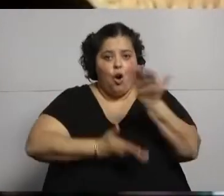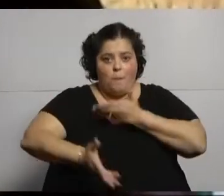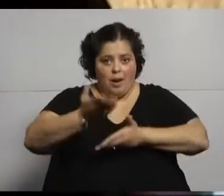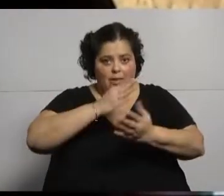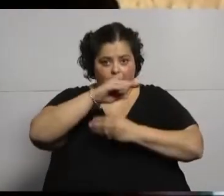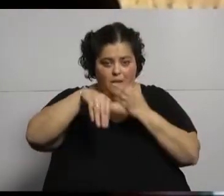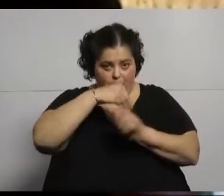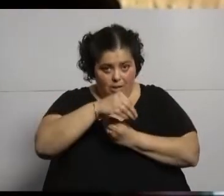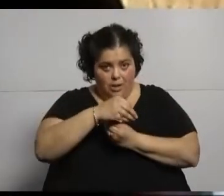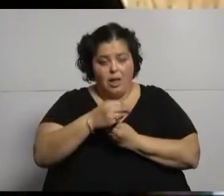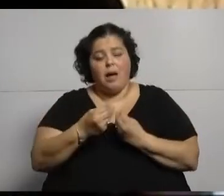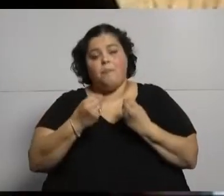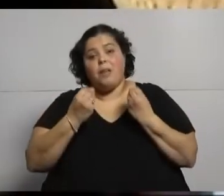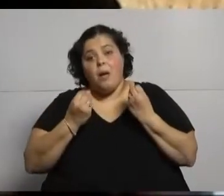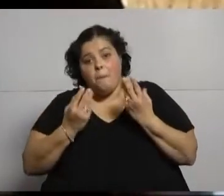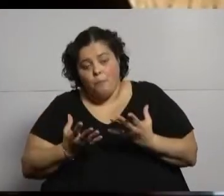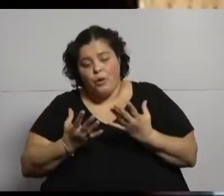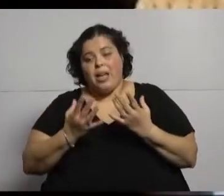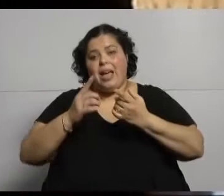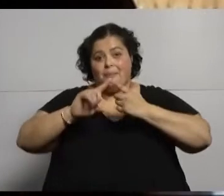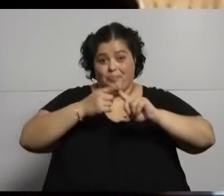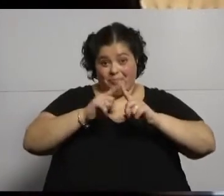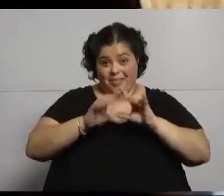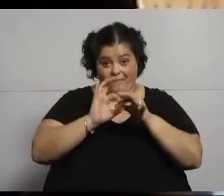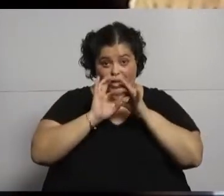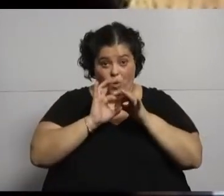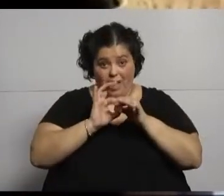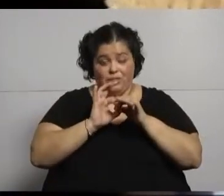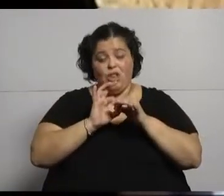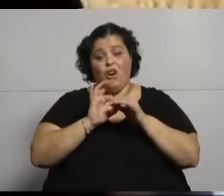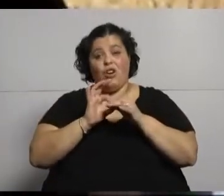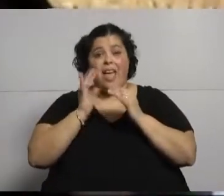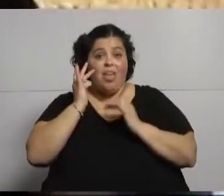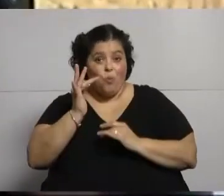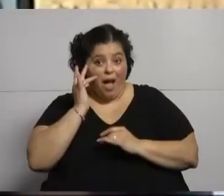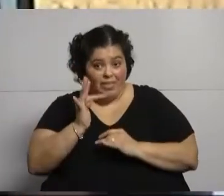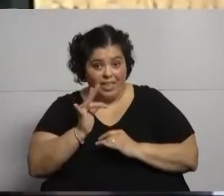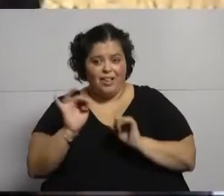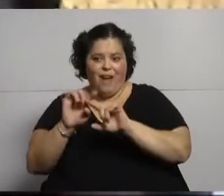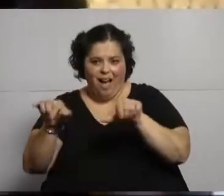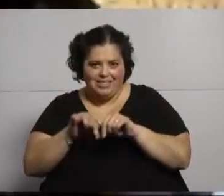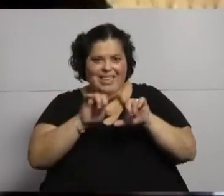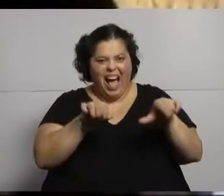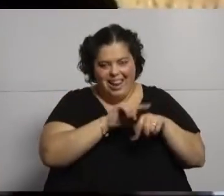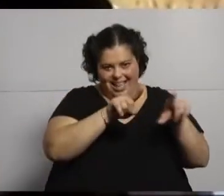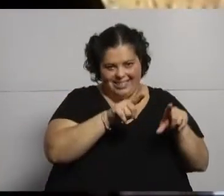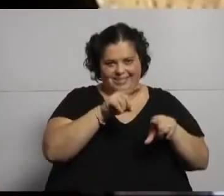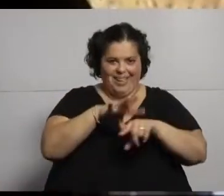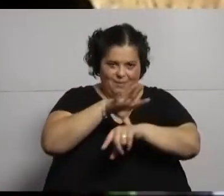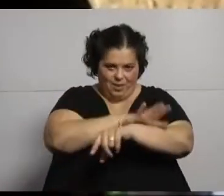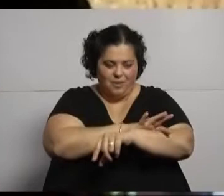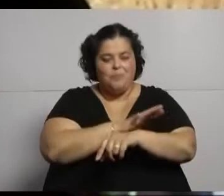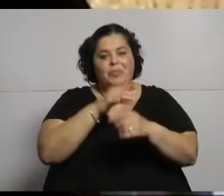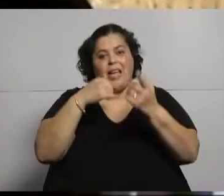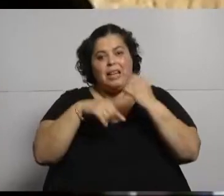con cada una de las salas, la vinculación educativa adaptada a cada una de las salas, ya la hacían las docentes, teniendo en cuenta que nosotros tenemos un